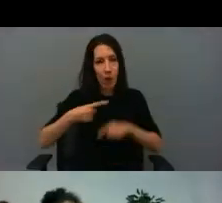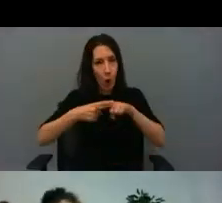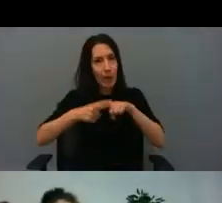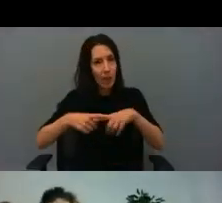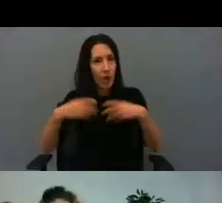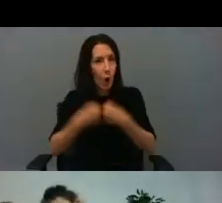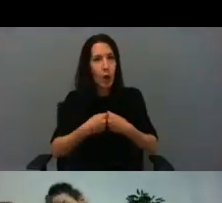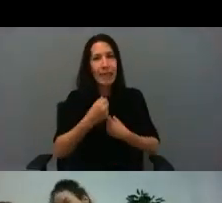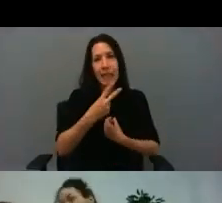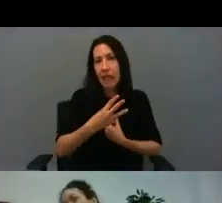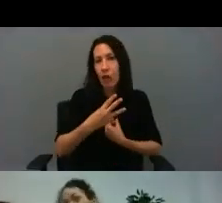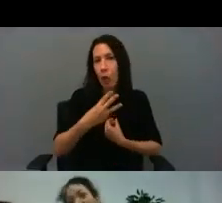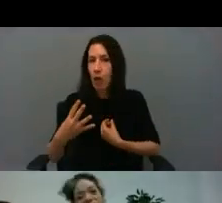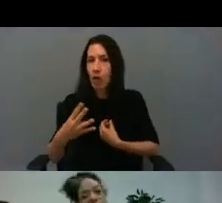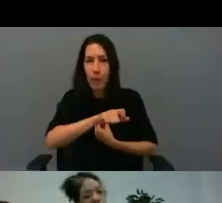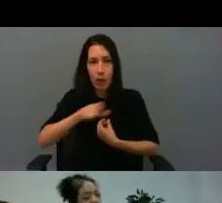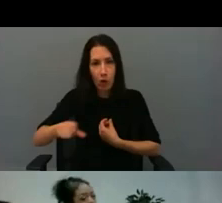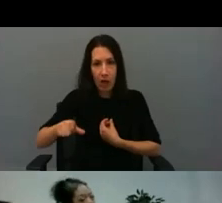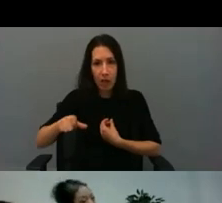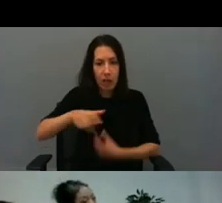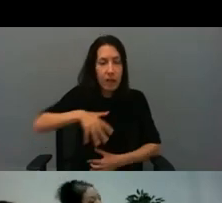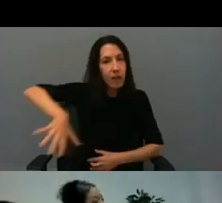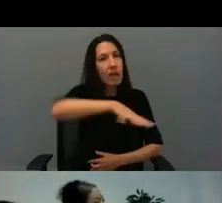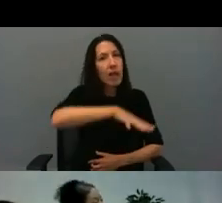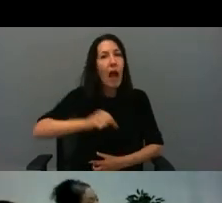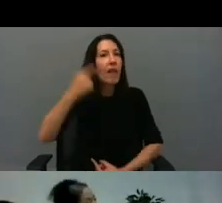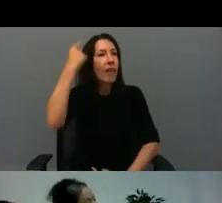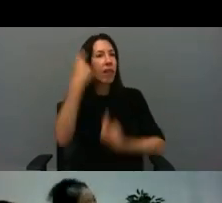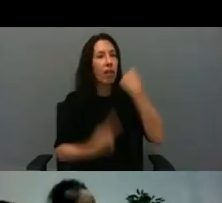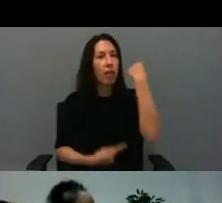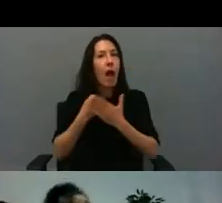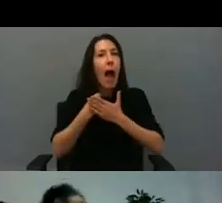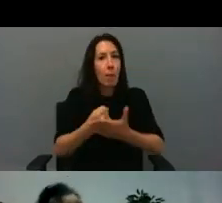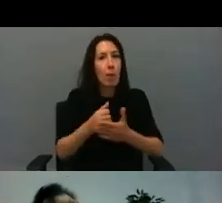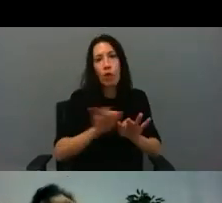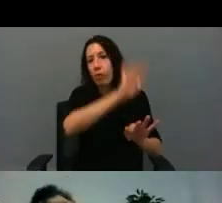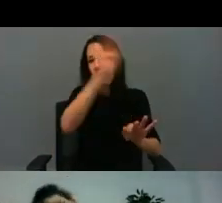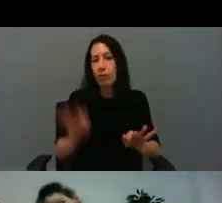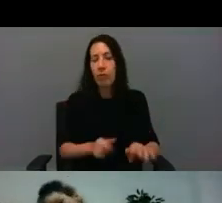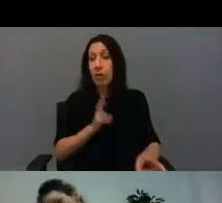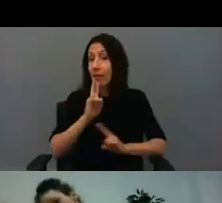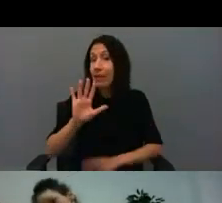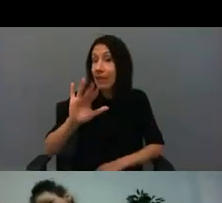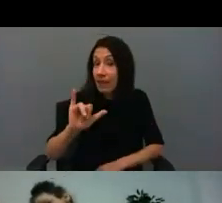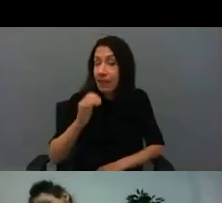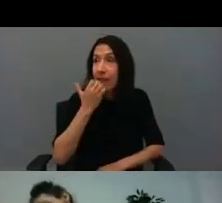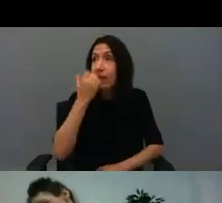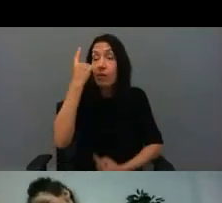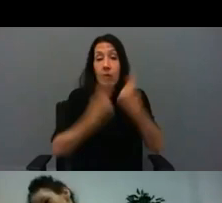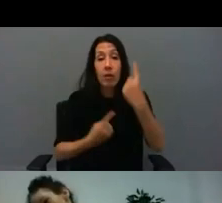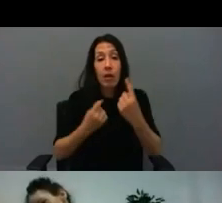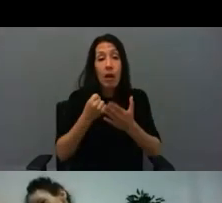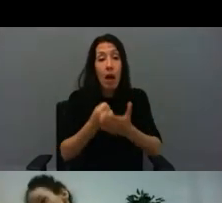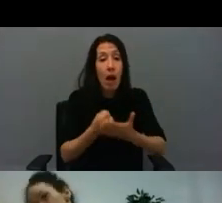otras 3 o 4 personas en los que hay apoyos puntuales a lo largo del día. Si hay apoyos puntuales,